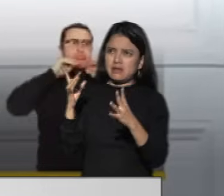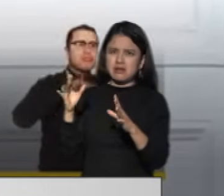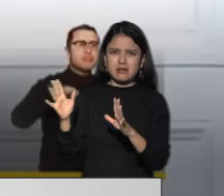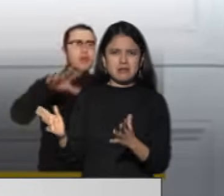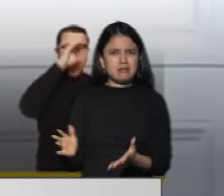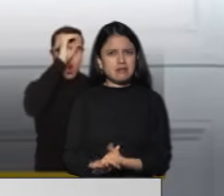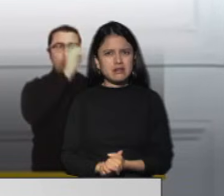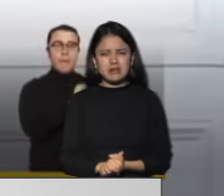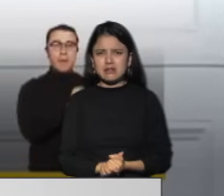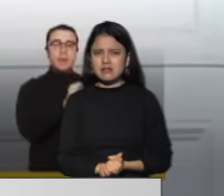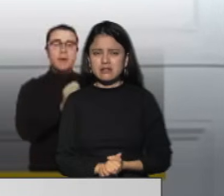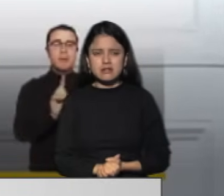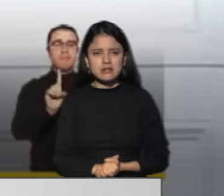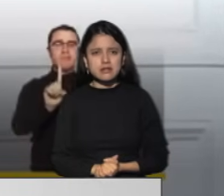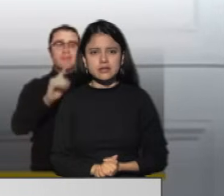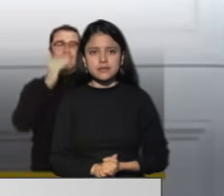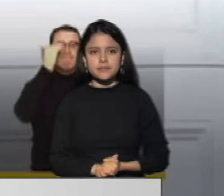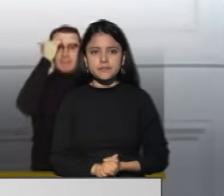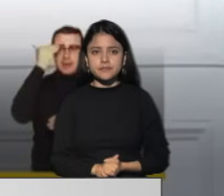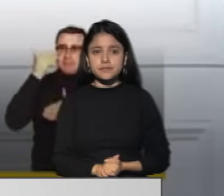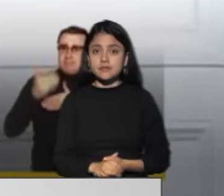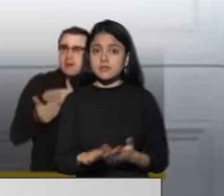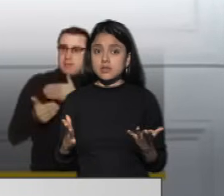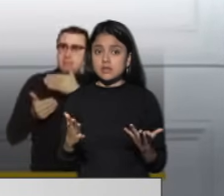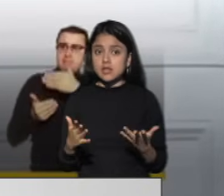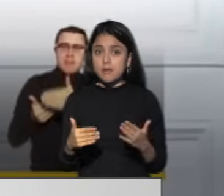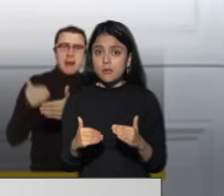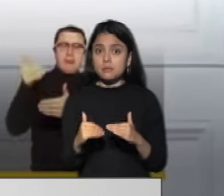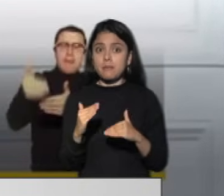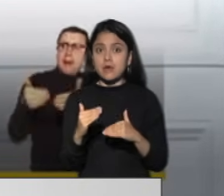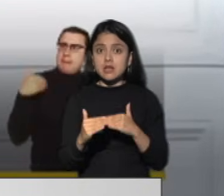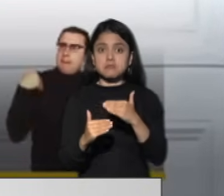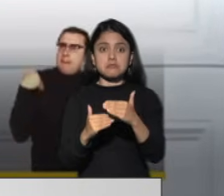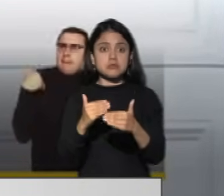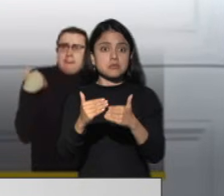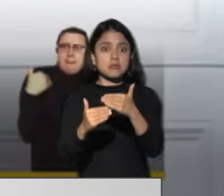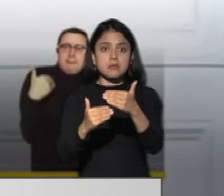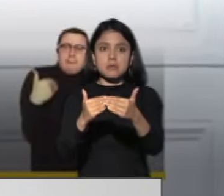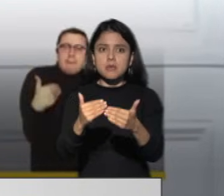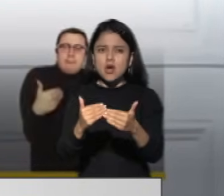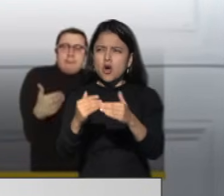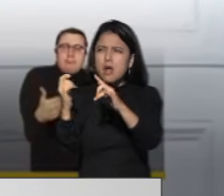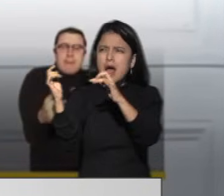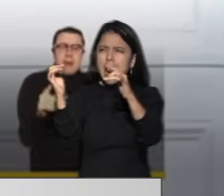Estamos muy cerca, cada vez más cerca, de una